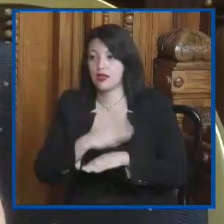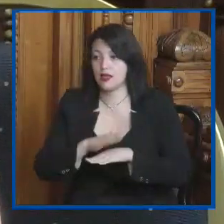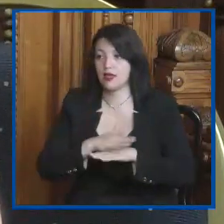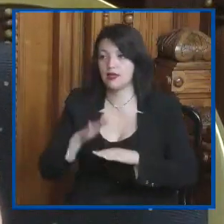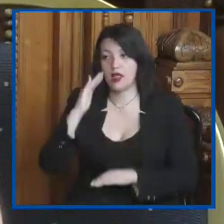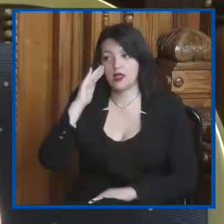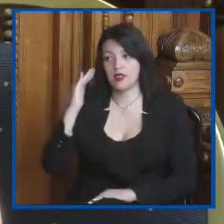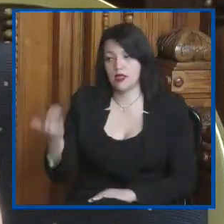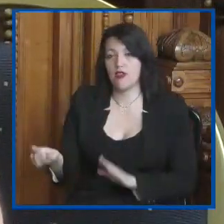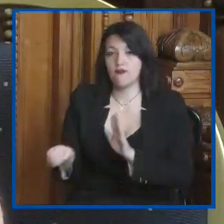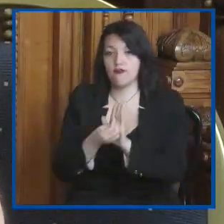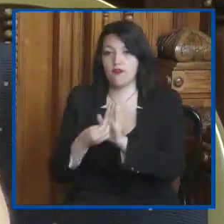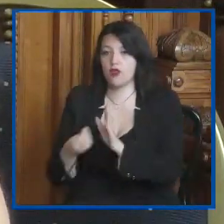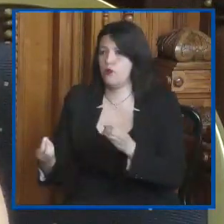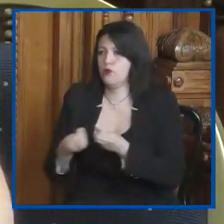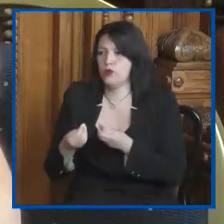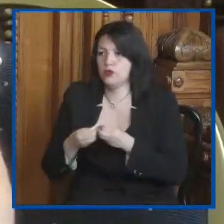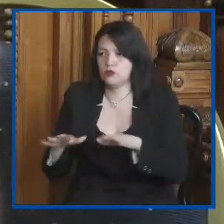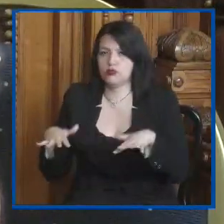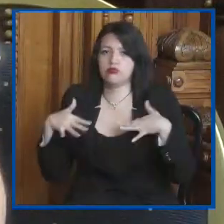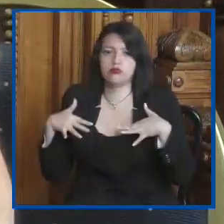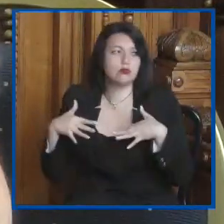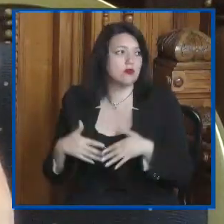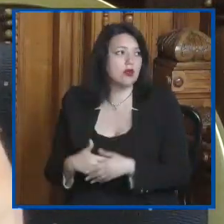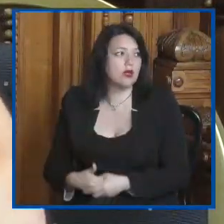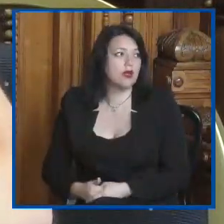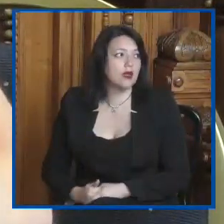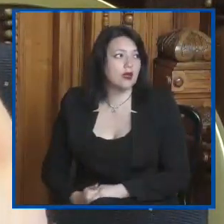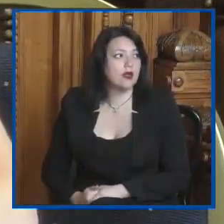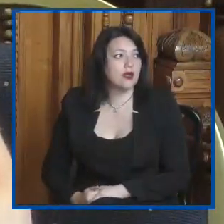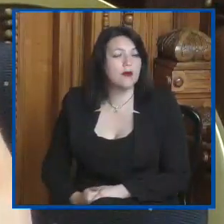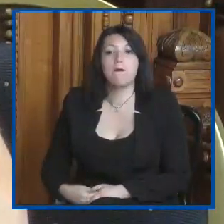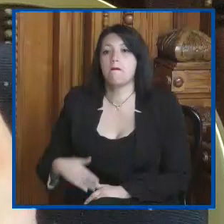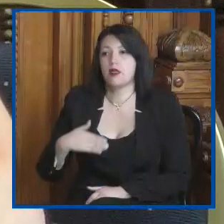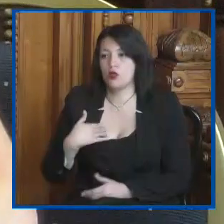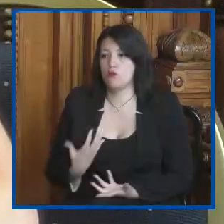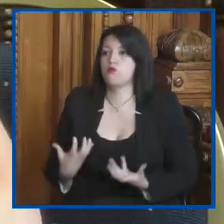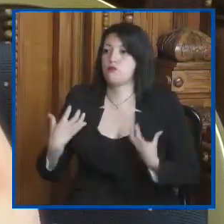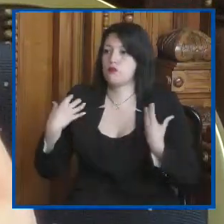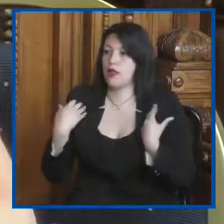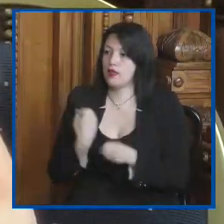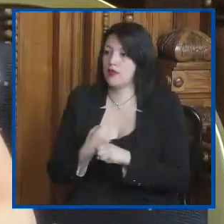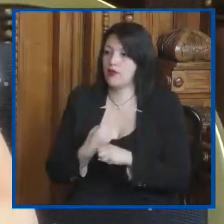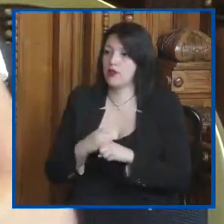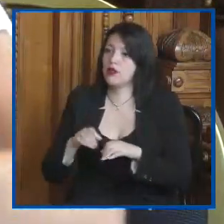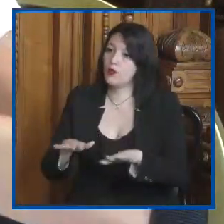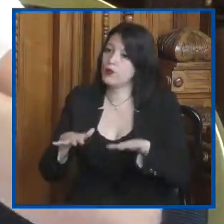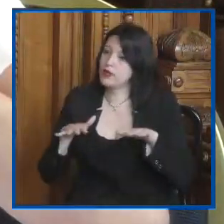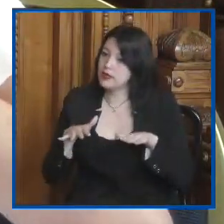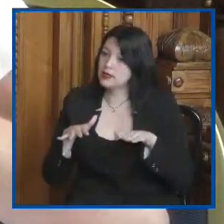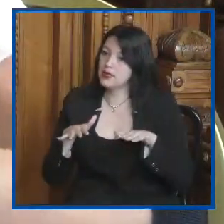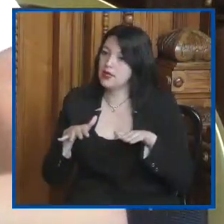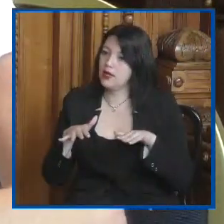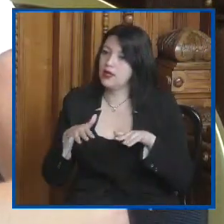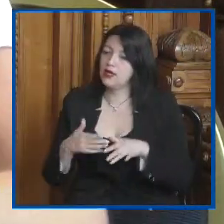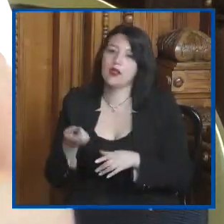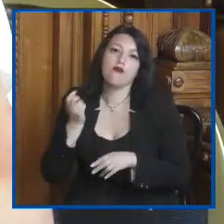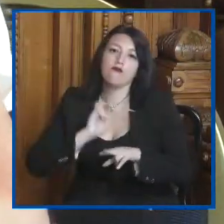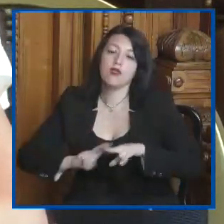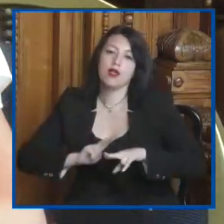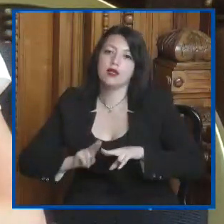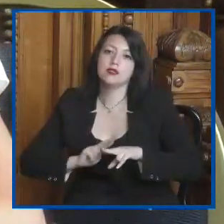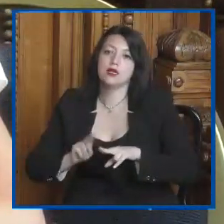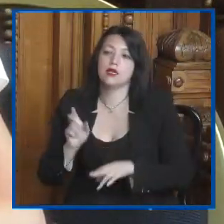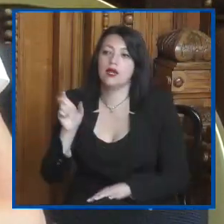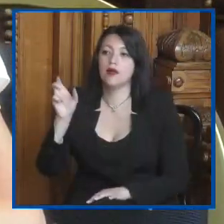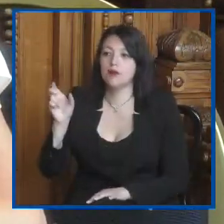Fijo muchas audiencias, pero bueno, me tomo el trabajo de que esa audiencia, a mi criterio, esté bien hecha y que la